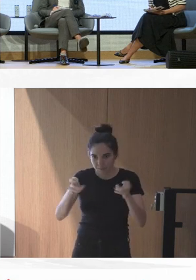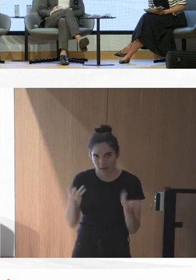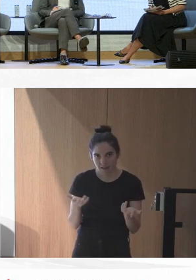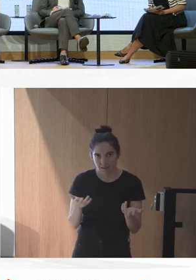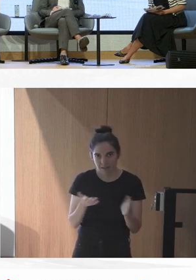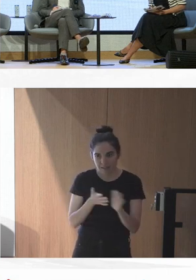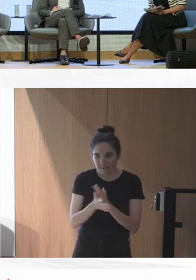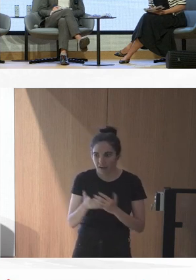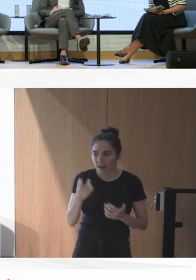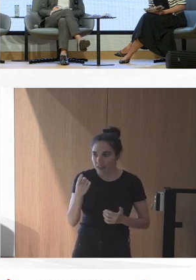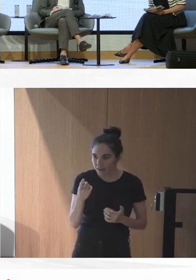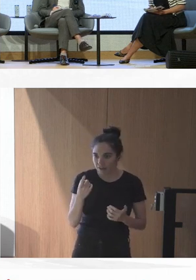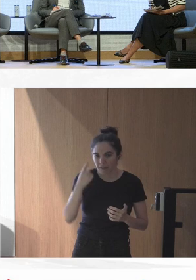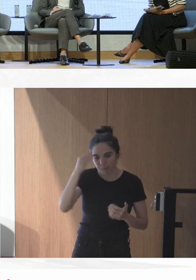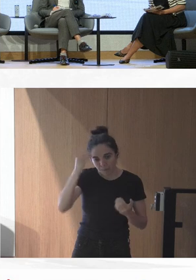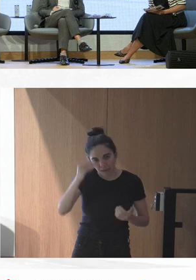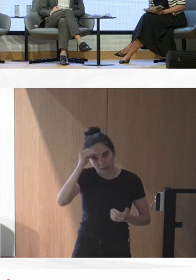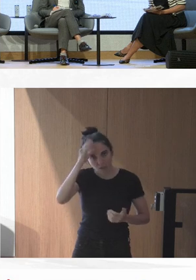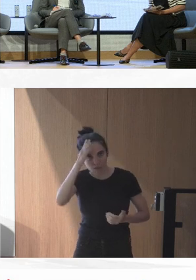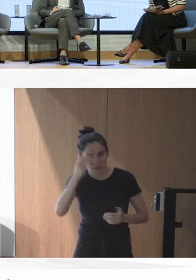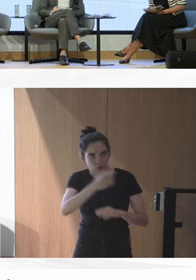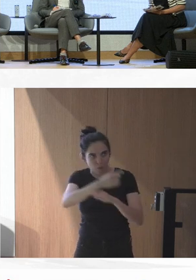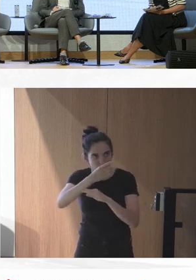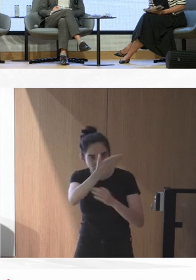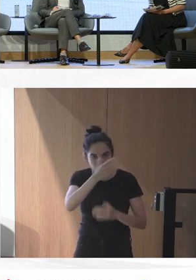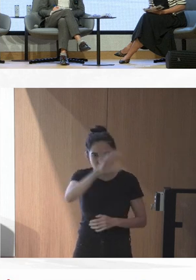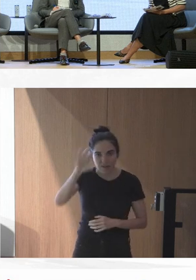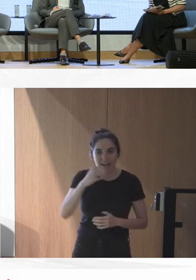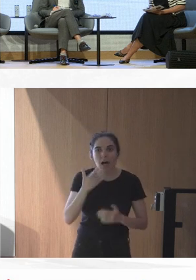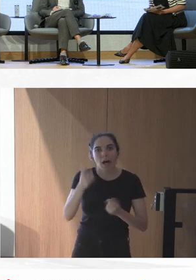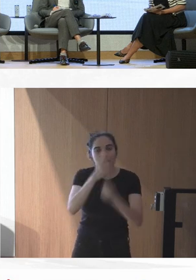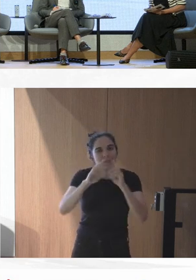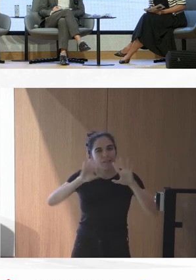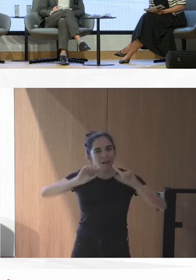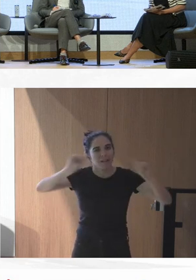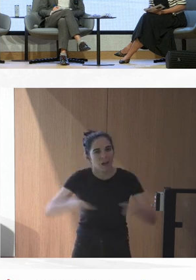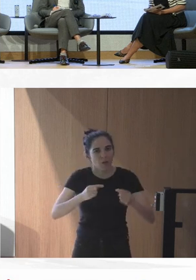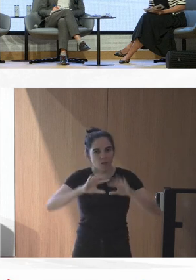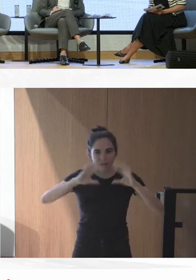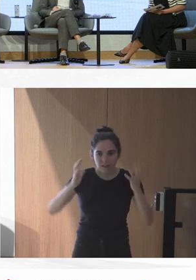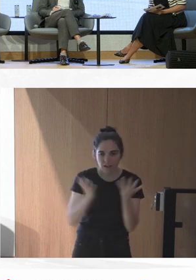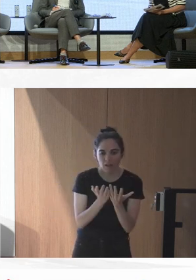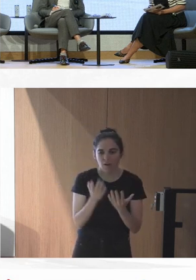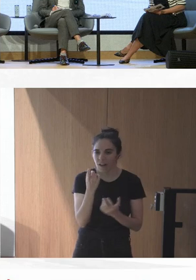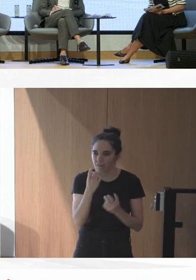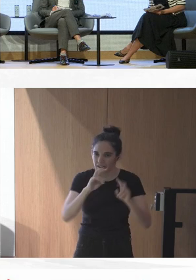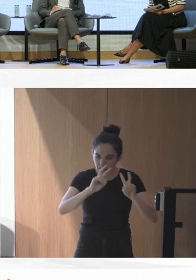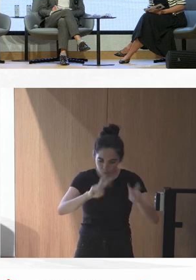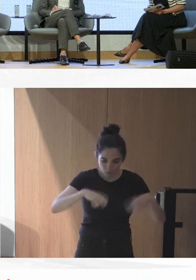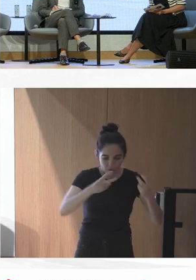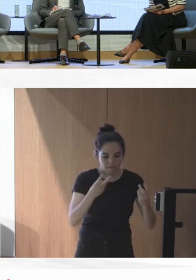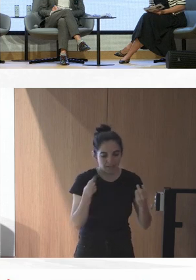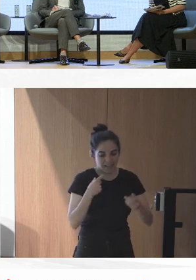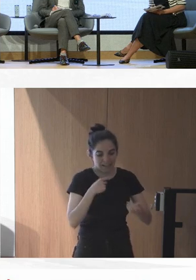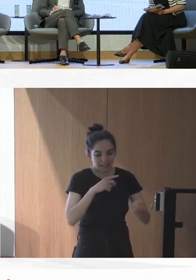de conocimiento sobre realmente las obligaciones y cómo los tratados internacionales exigen modificaciones no solo en el ámbito legislativo, sino